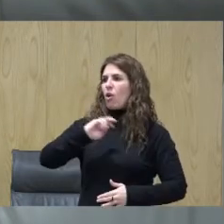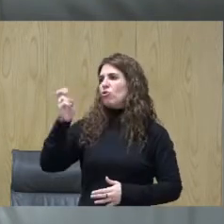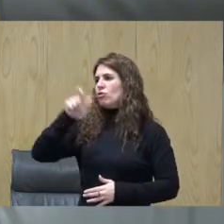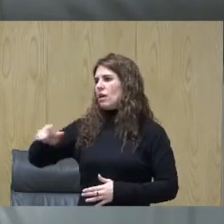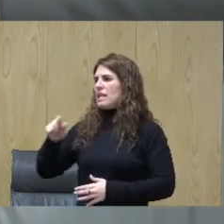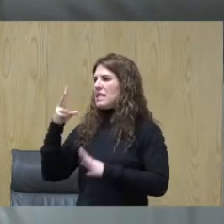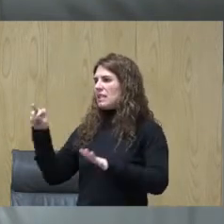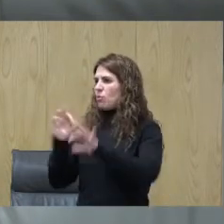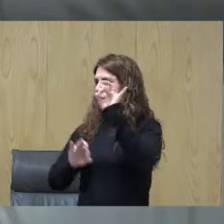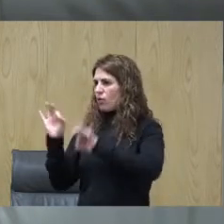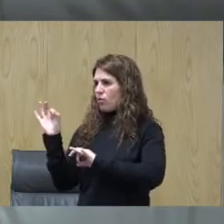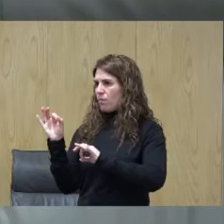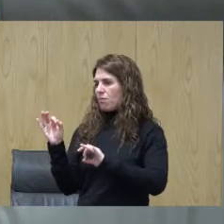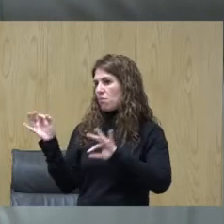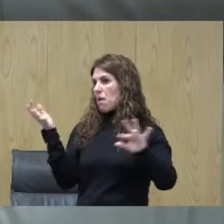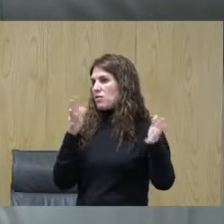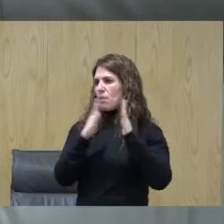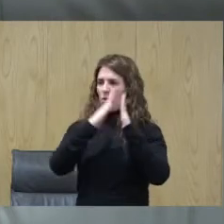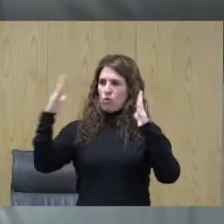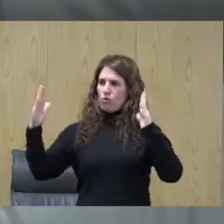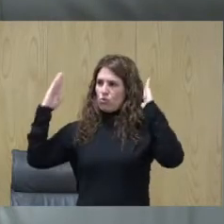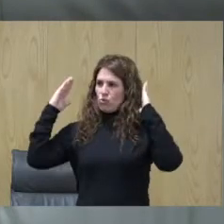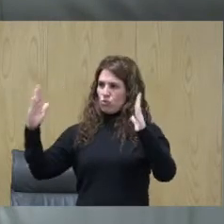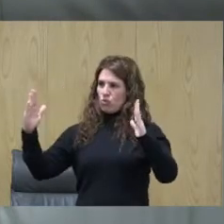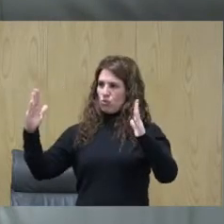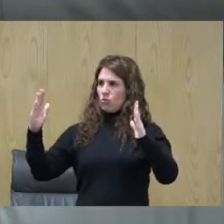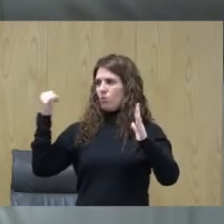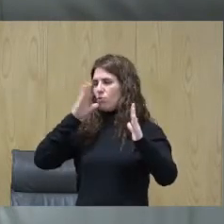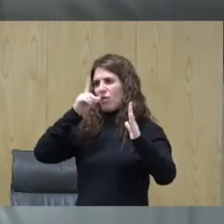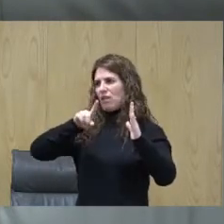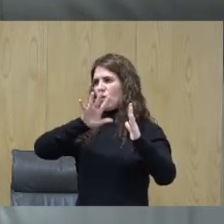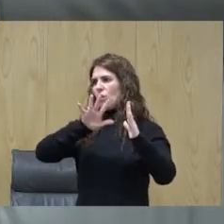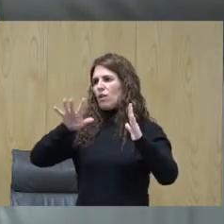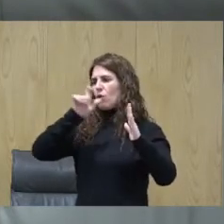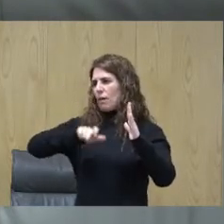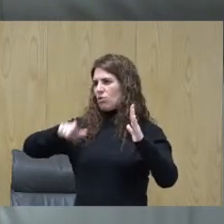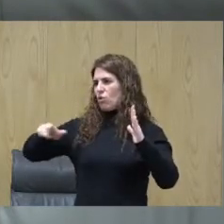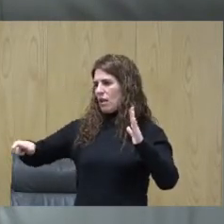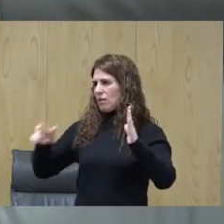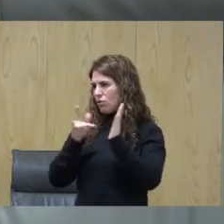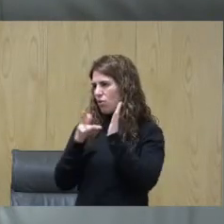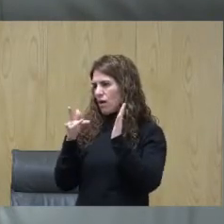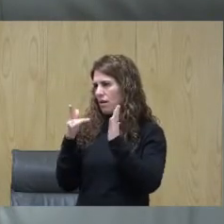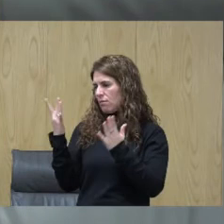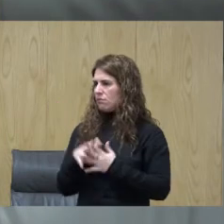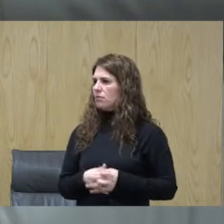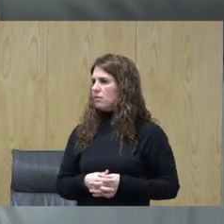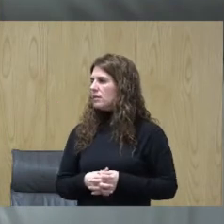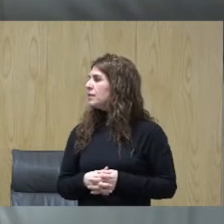70%. Es más o menos el margen donde los 155 personas con discapacidad estaban en ese ámbito.